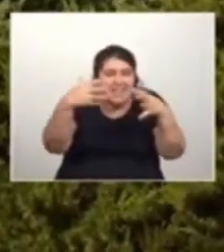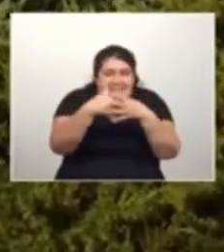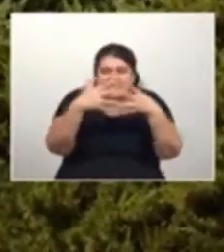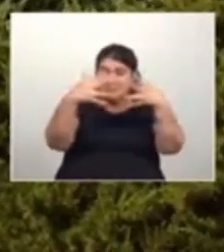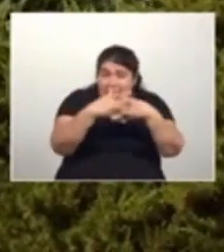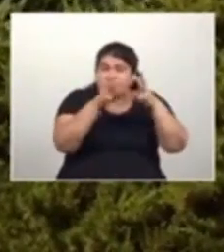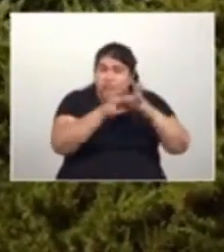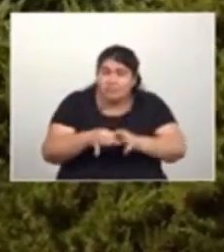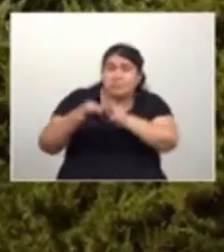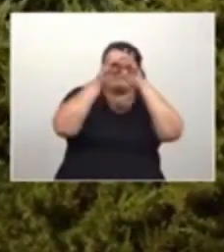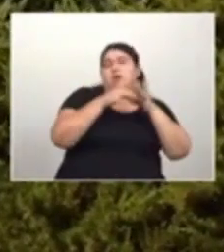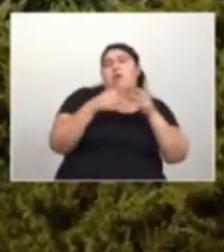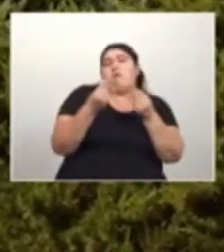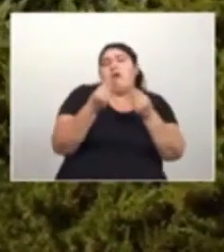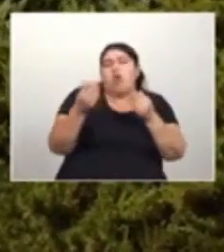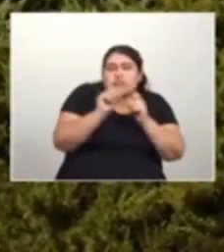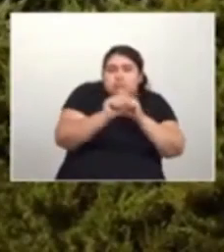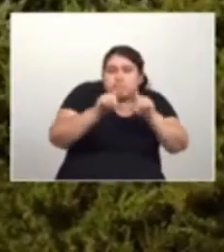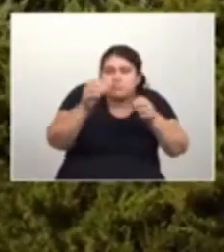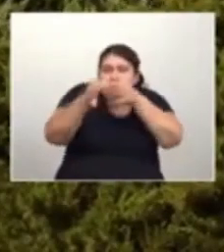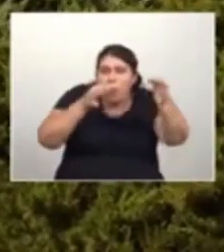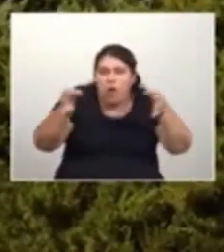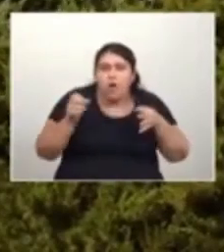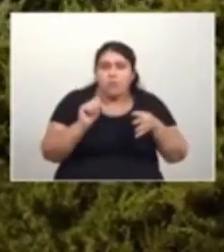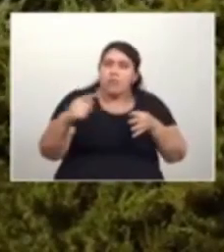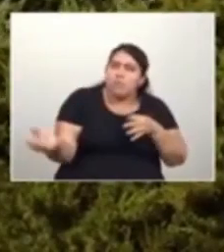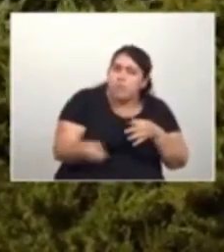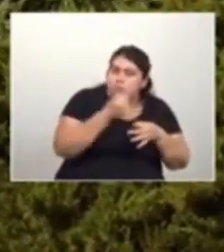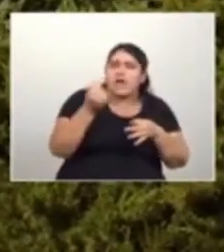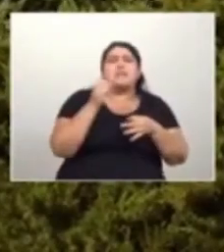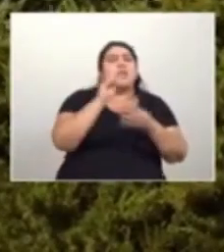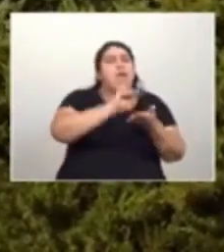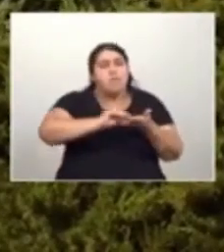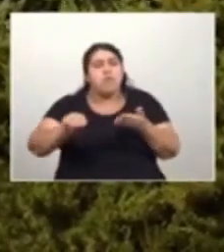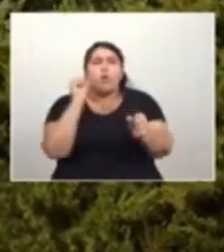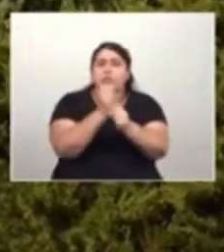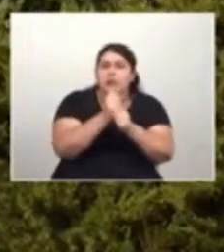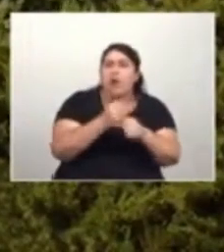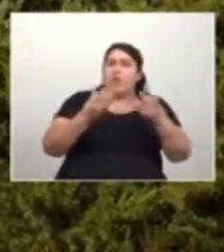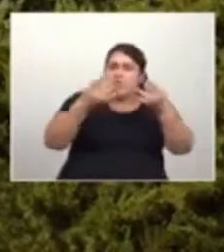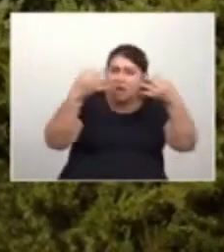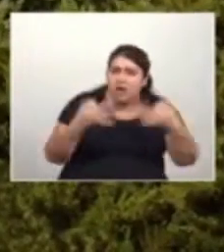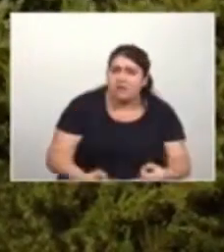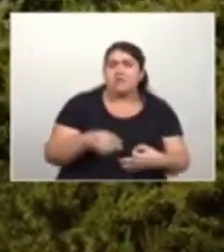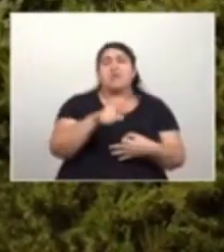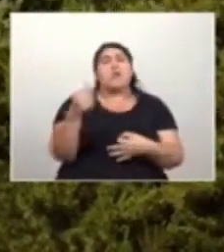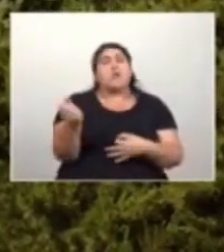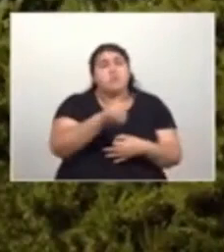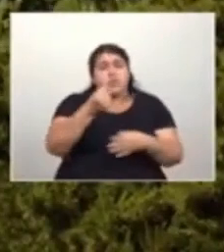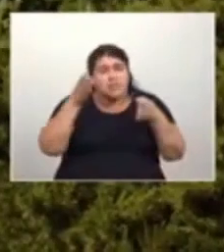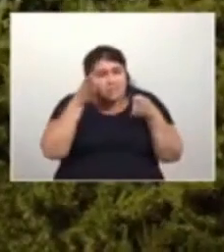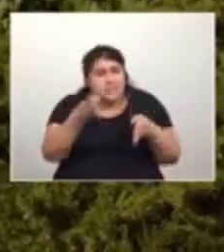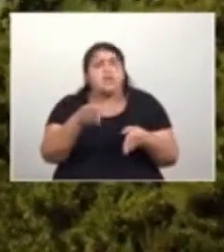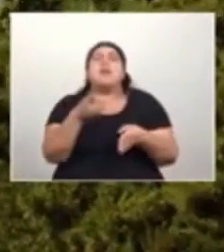de una cuestión de valor agregado, se trata de una cuestión de empleo y trabajo de calidad, se trata de una